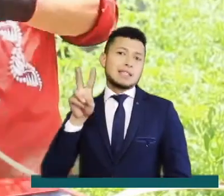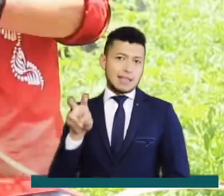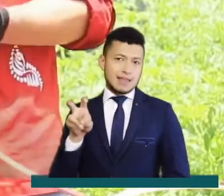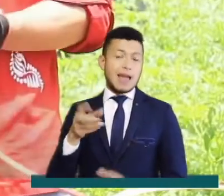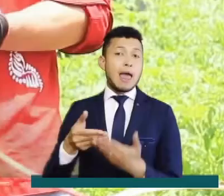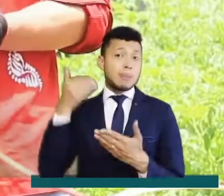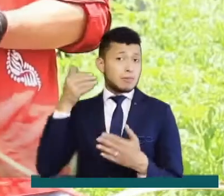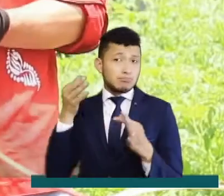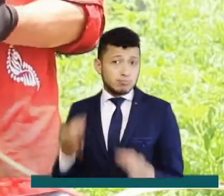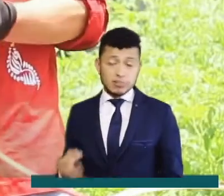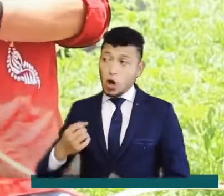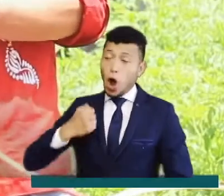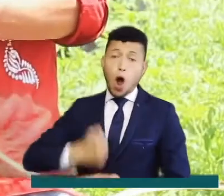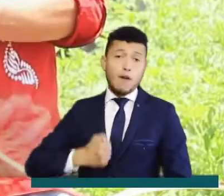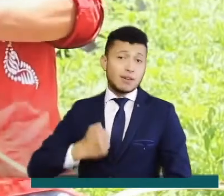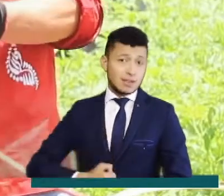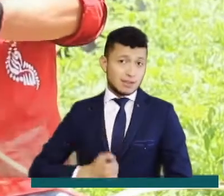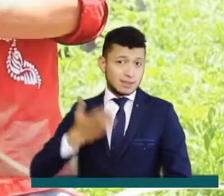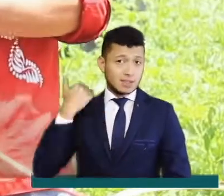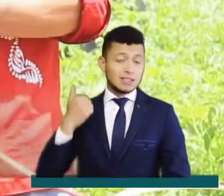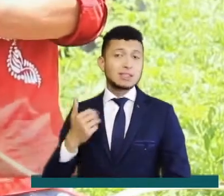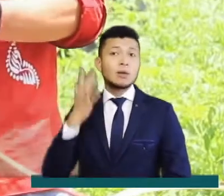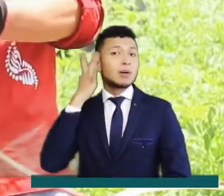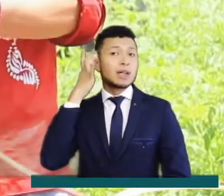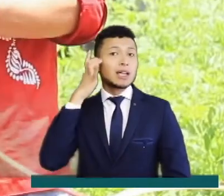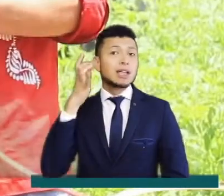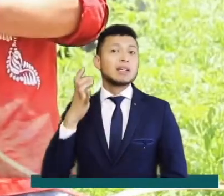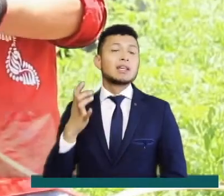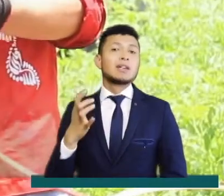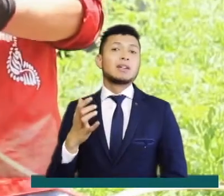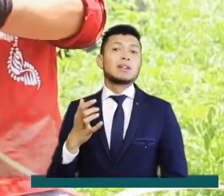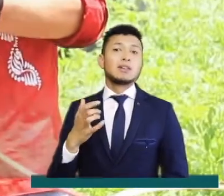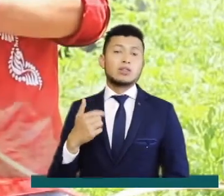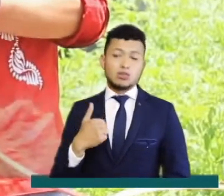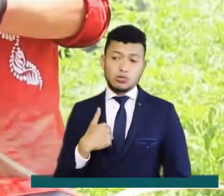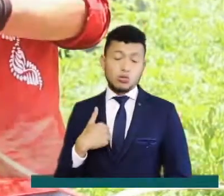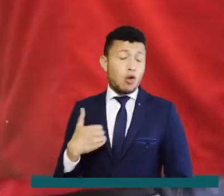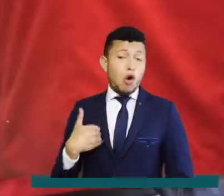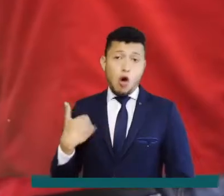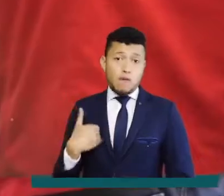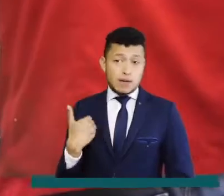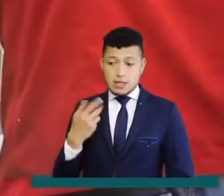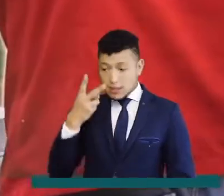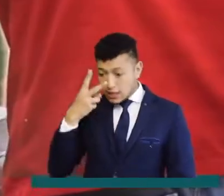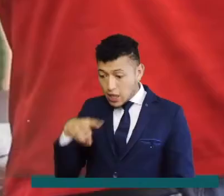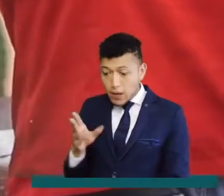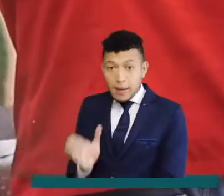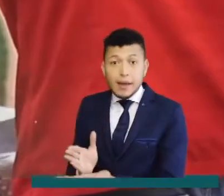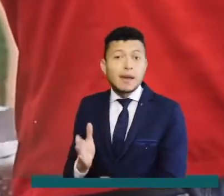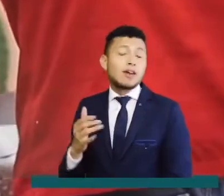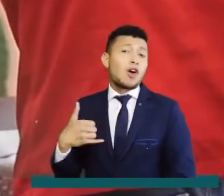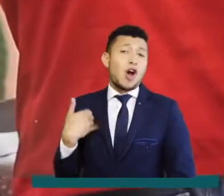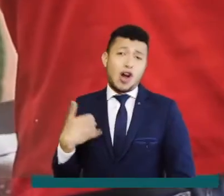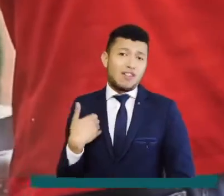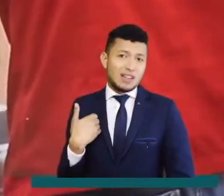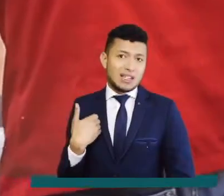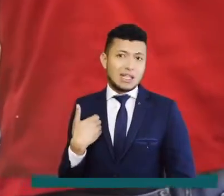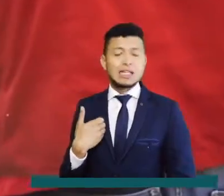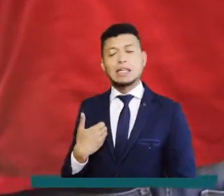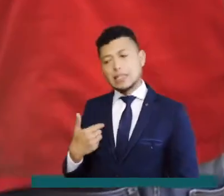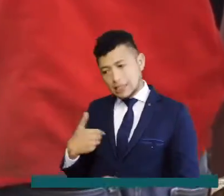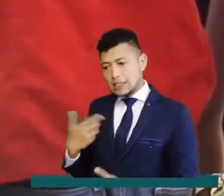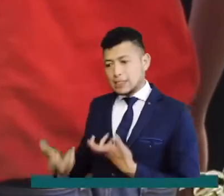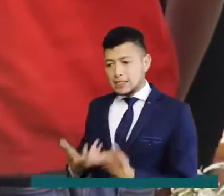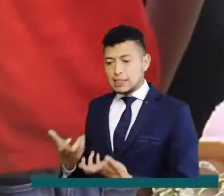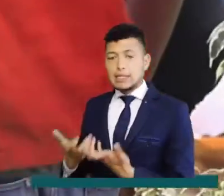comenzó como una obligación porque me hice padre muy joven poder seguirla darle continuidad